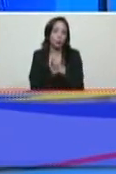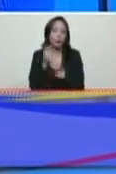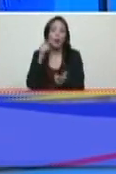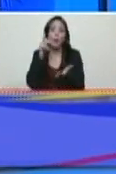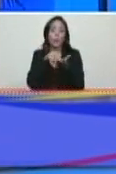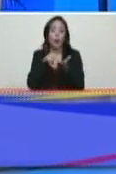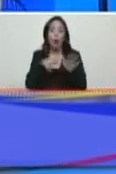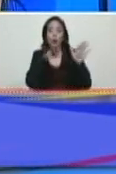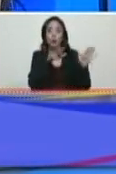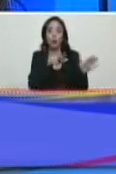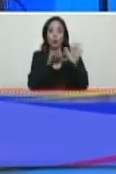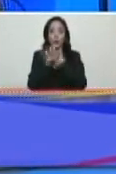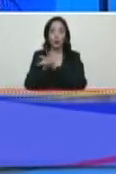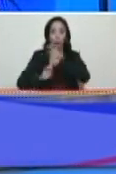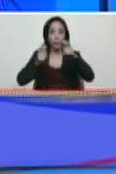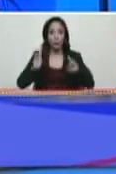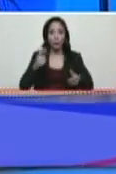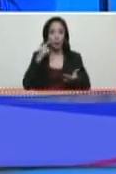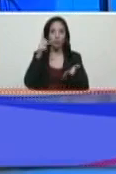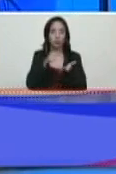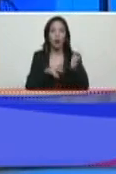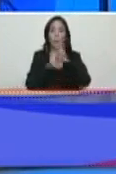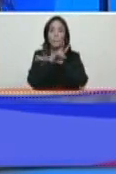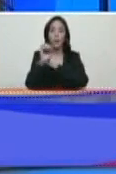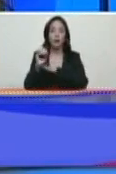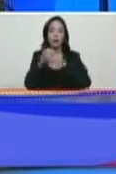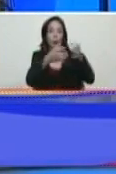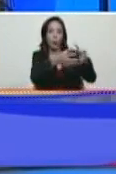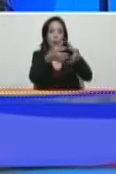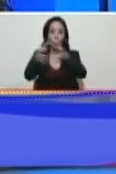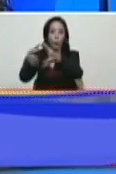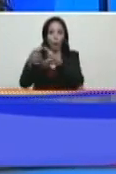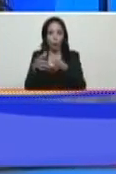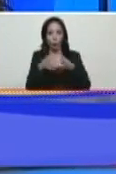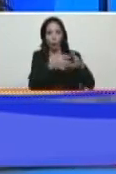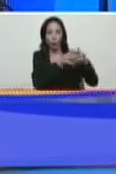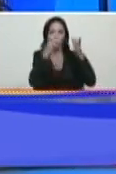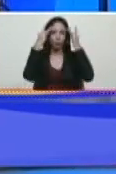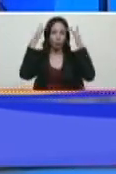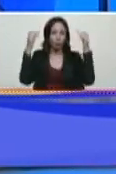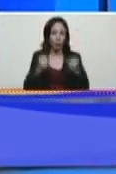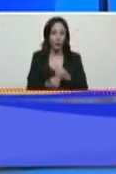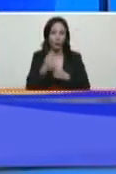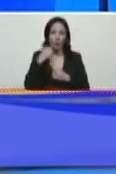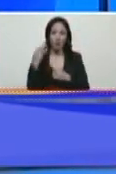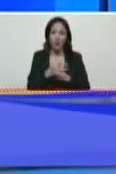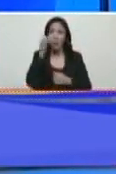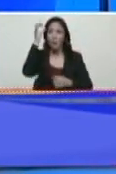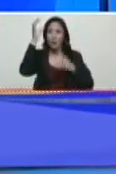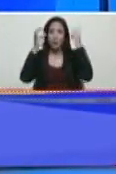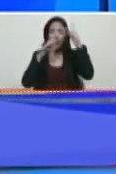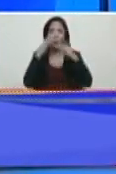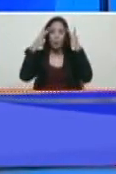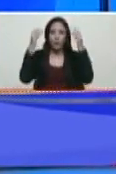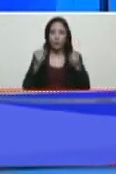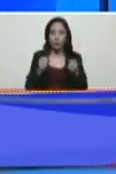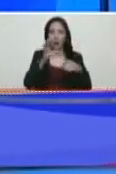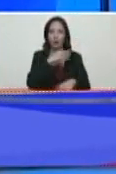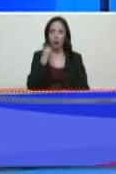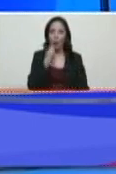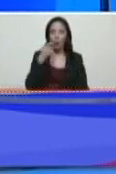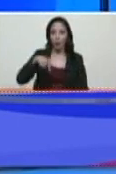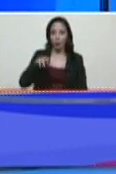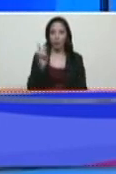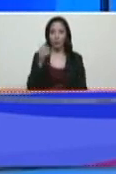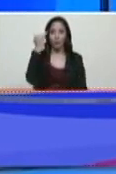participaron 85 personas en 20 equipos extraordinarios de talento venezolano, de juventud venezolana, que